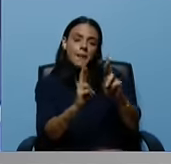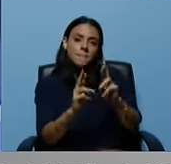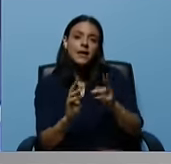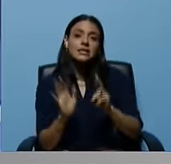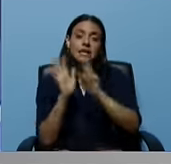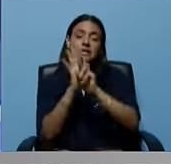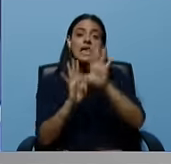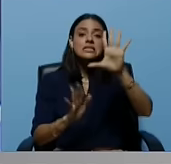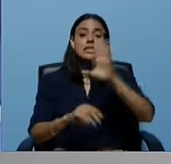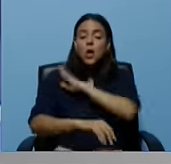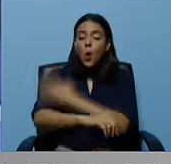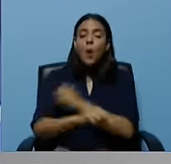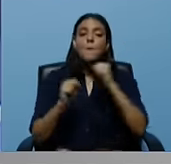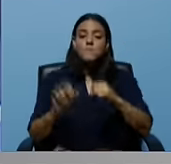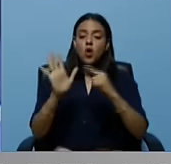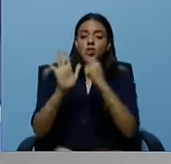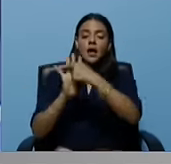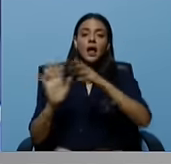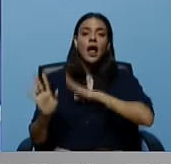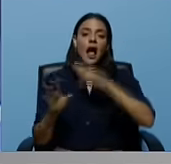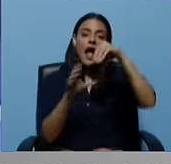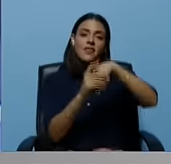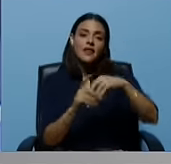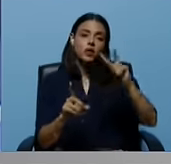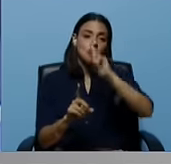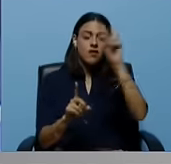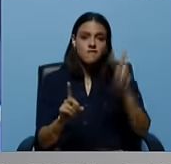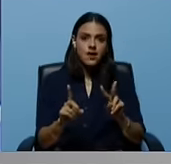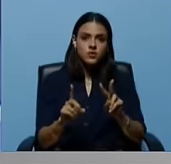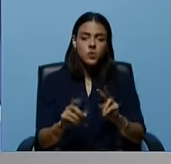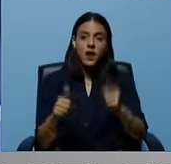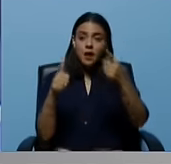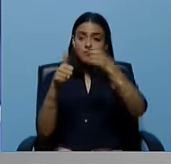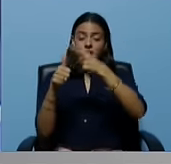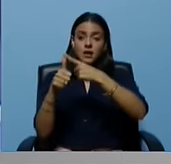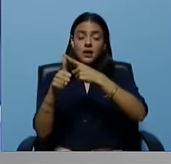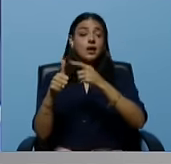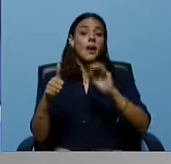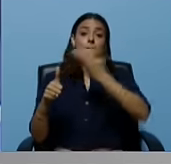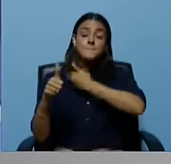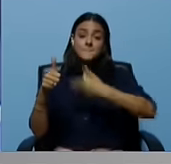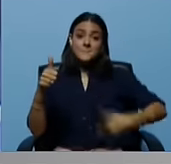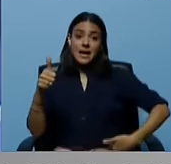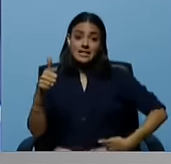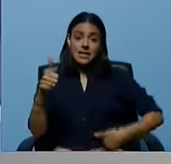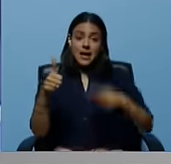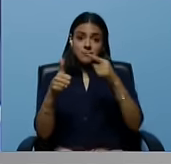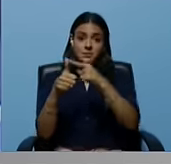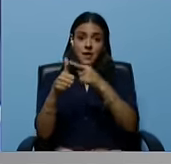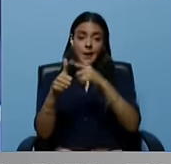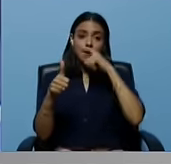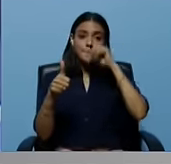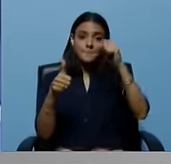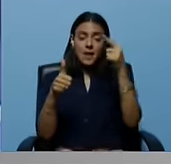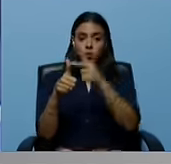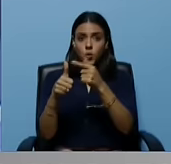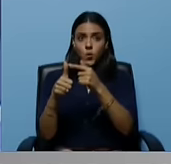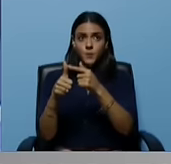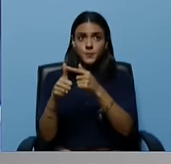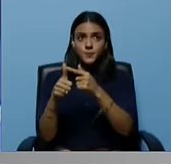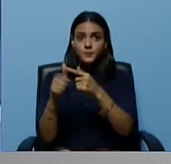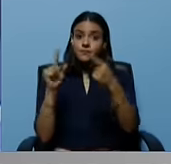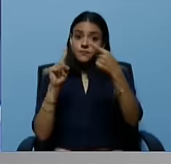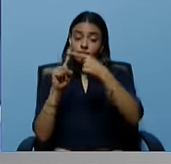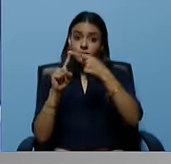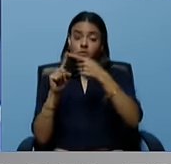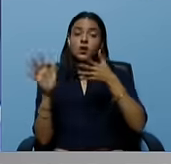cinco poderes del Estado. Poder Ejecutivo, encabezado por el presidente constitucional Nicolás Maduro Moro.